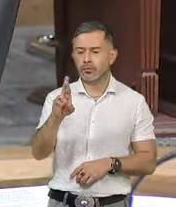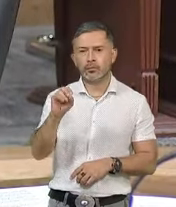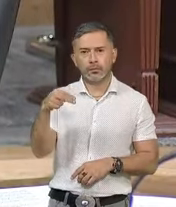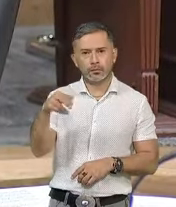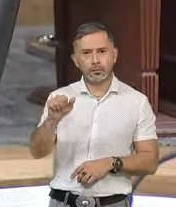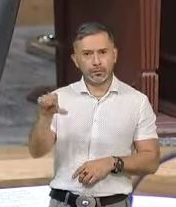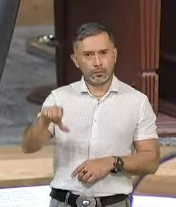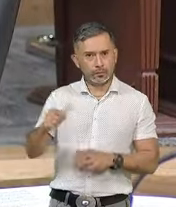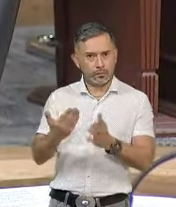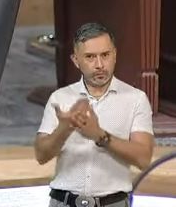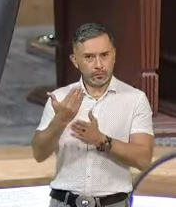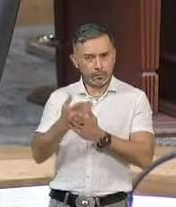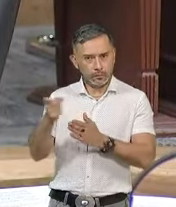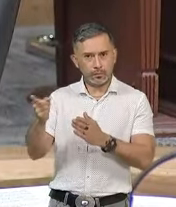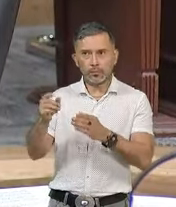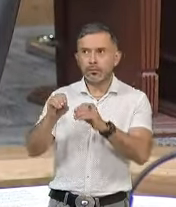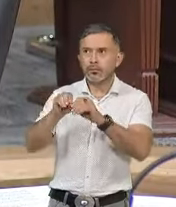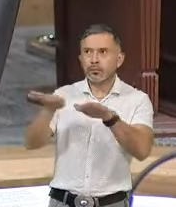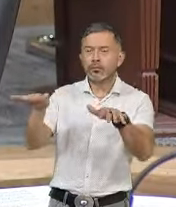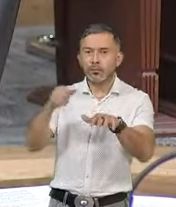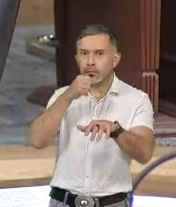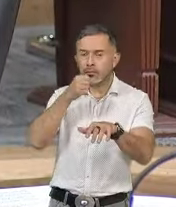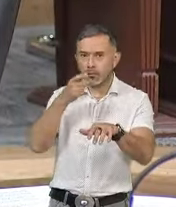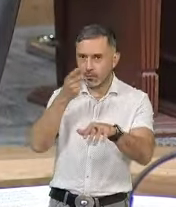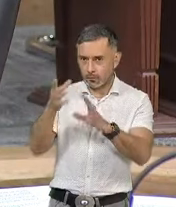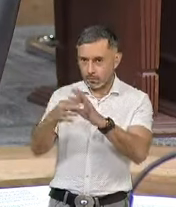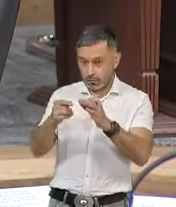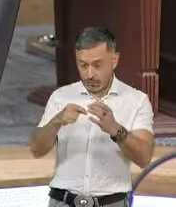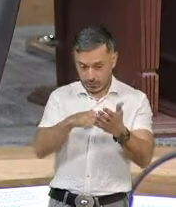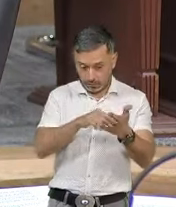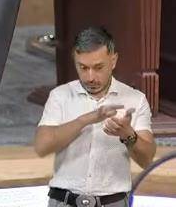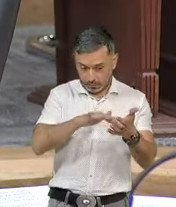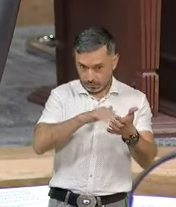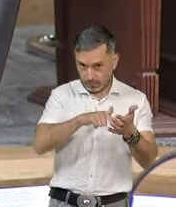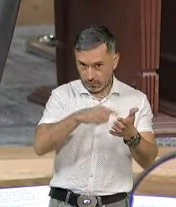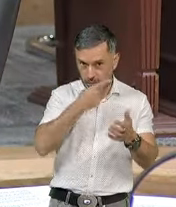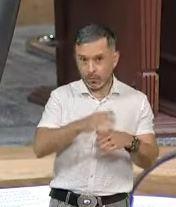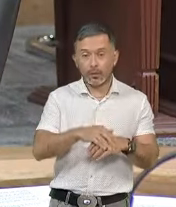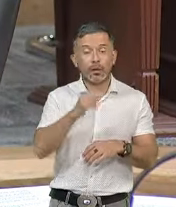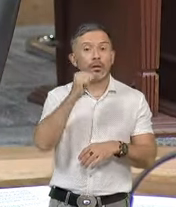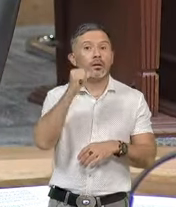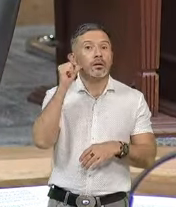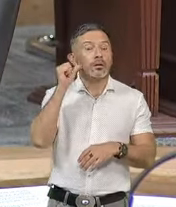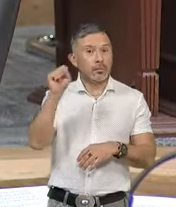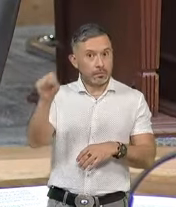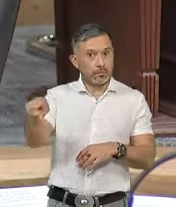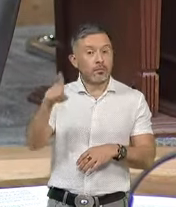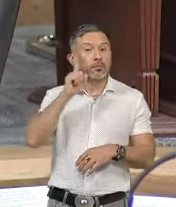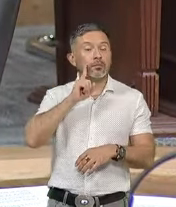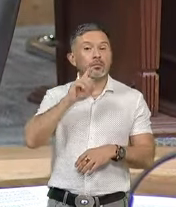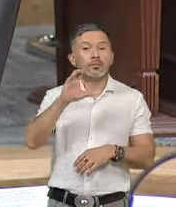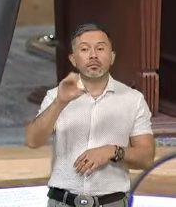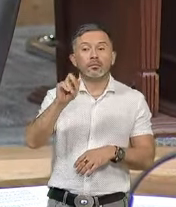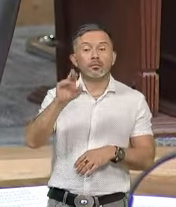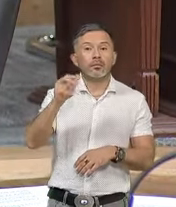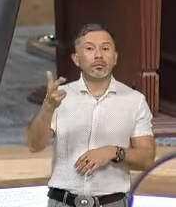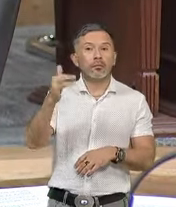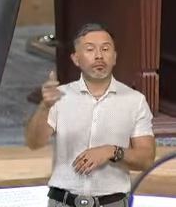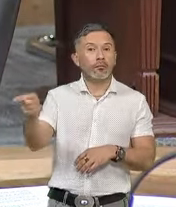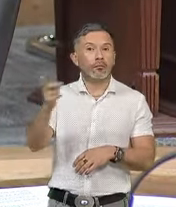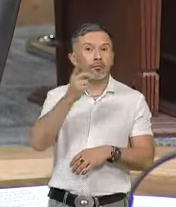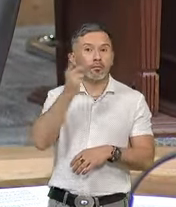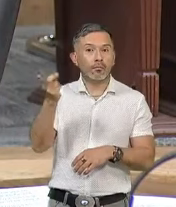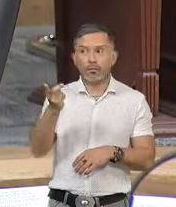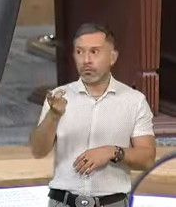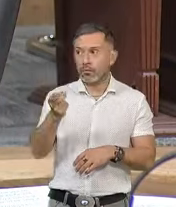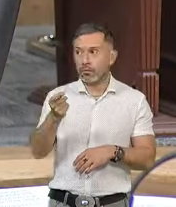hoy en la mañana en los medios de comunicación que señalo textual ya ayer mismo la consejera Carla honf dijo que este pues